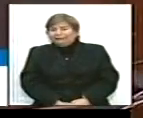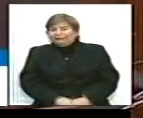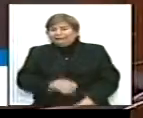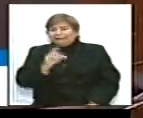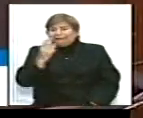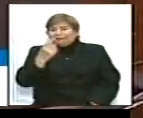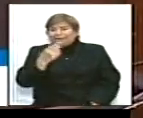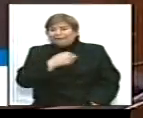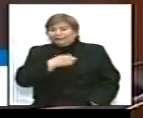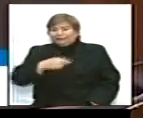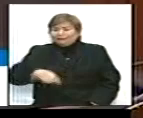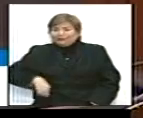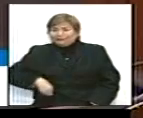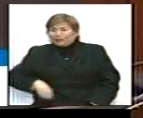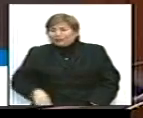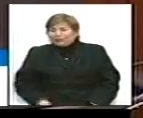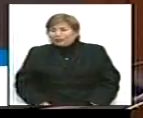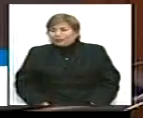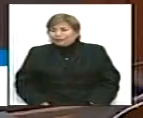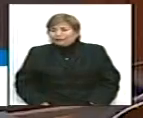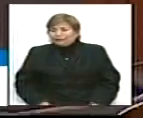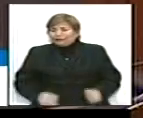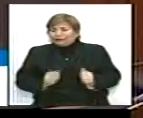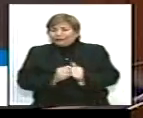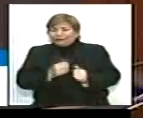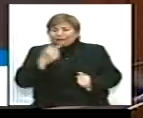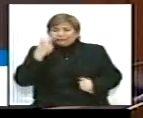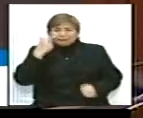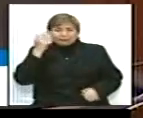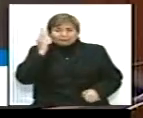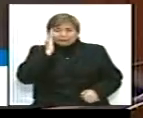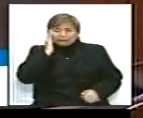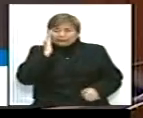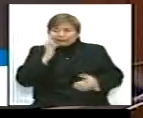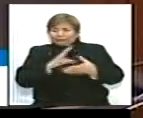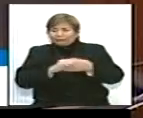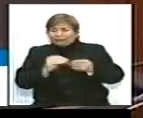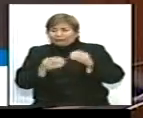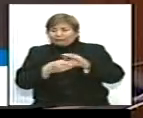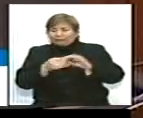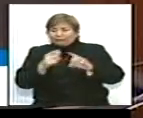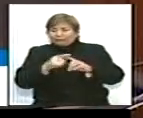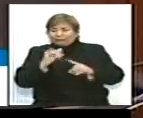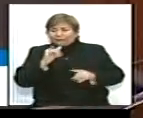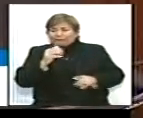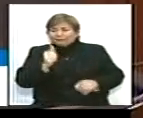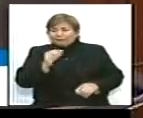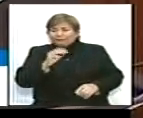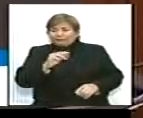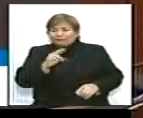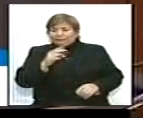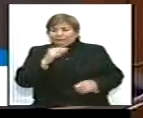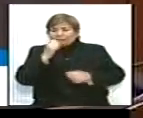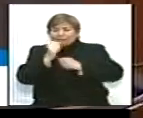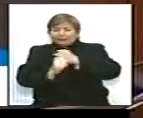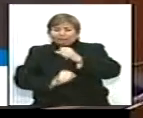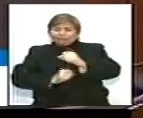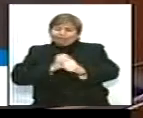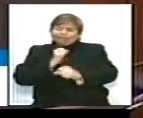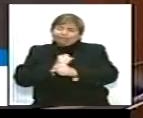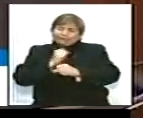Primero, señor presidente, conocemos el historial de tía María durante todos estos